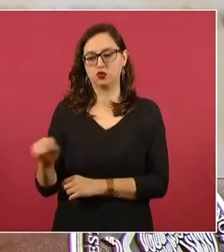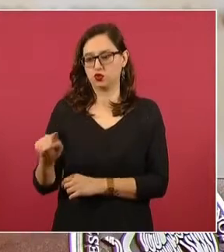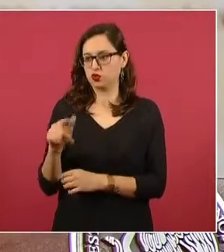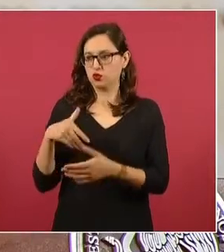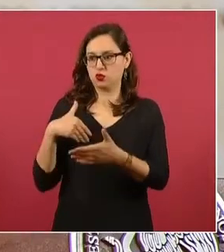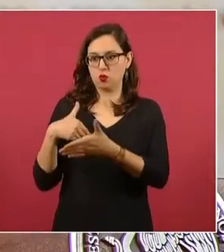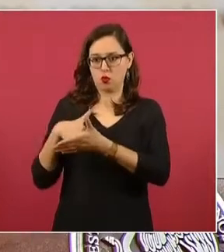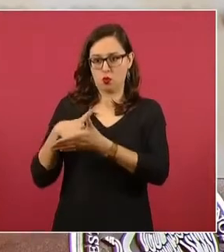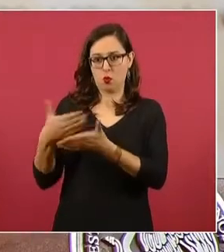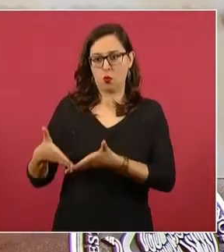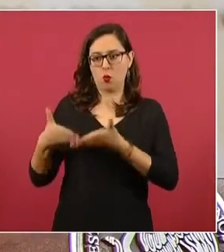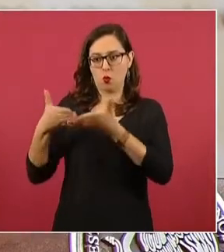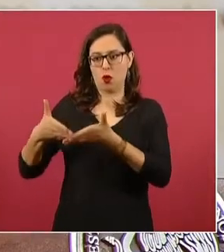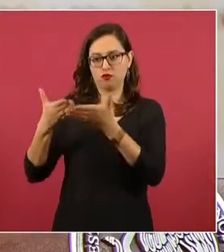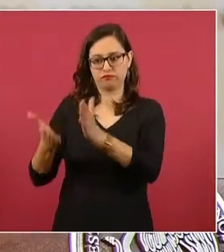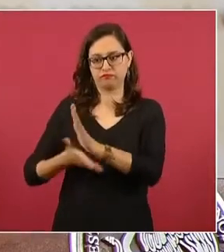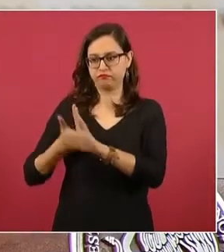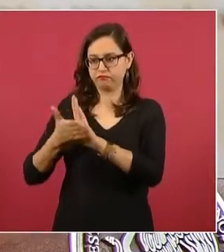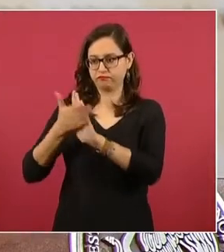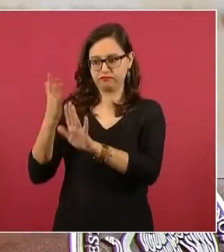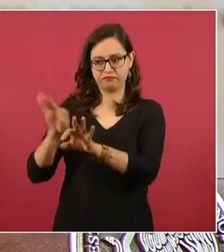En Oaxaca,